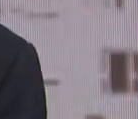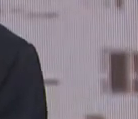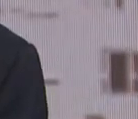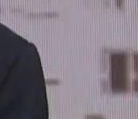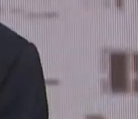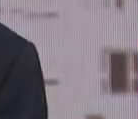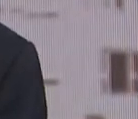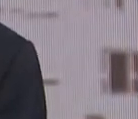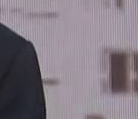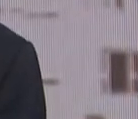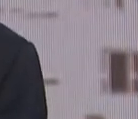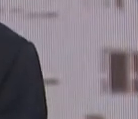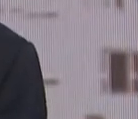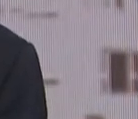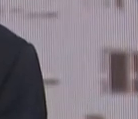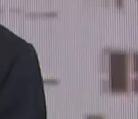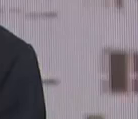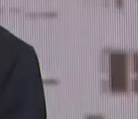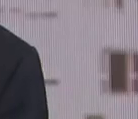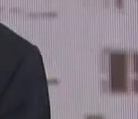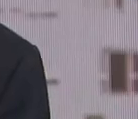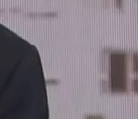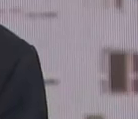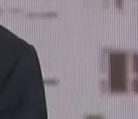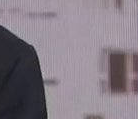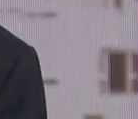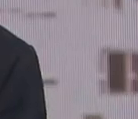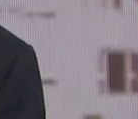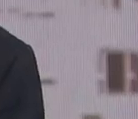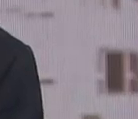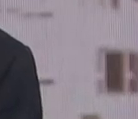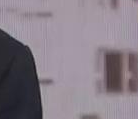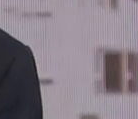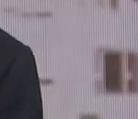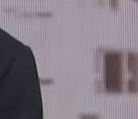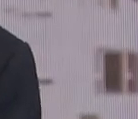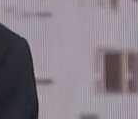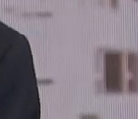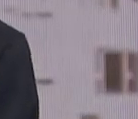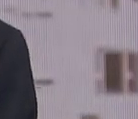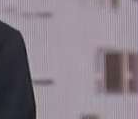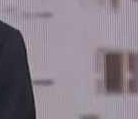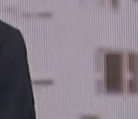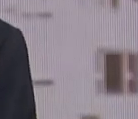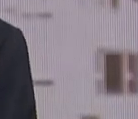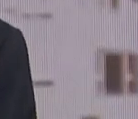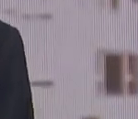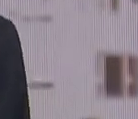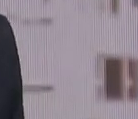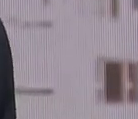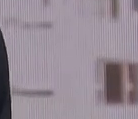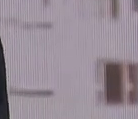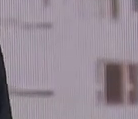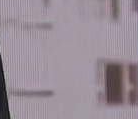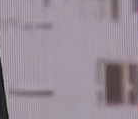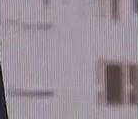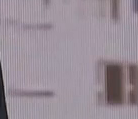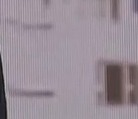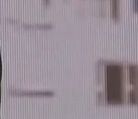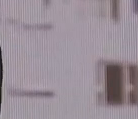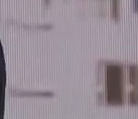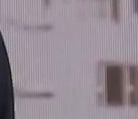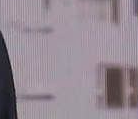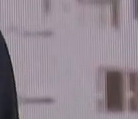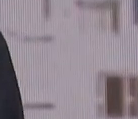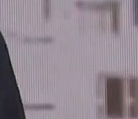intendentes dispongan de gente que vaya a controlar los autoservicios y almacenes dijo el de ahora eso después hay que ver si